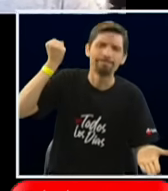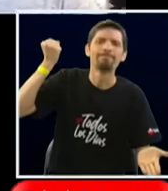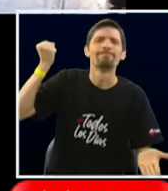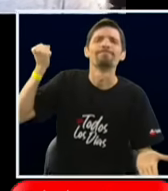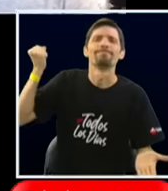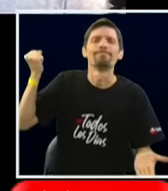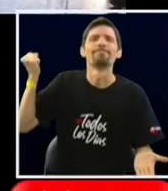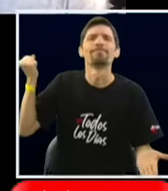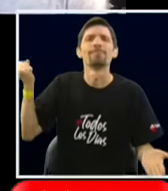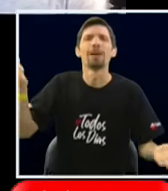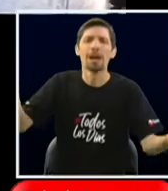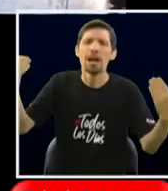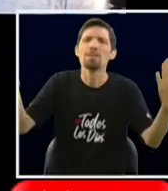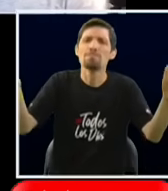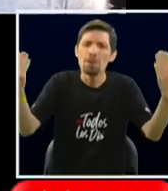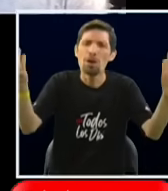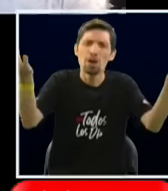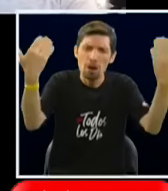lograr.